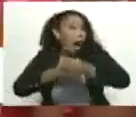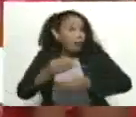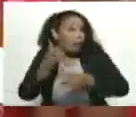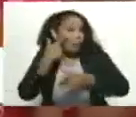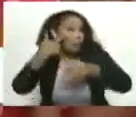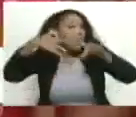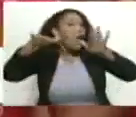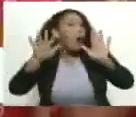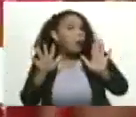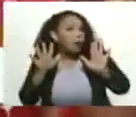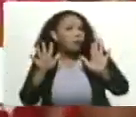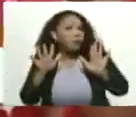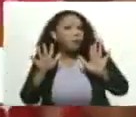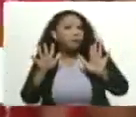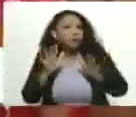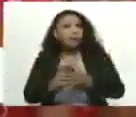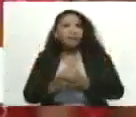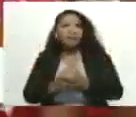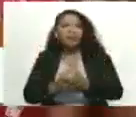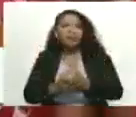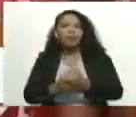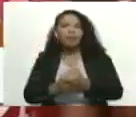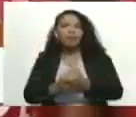ver, agarren aire.